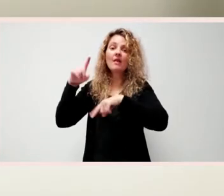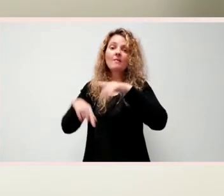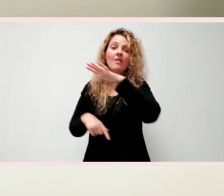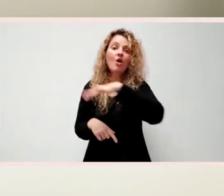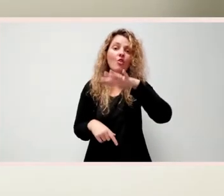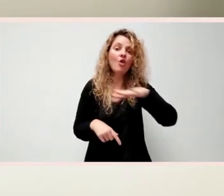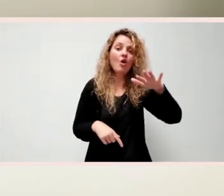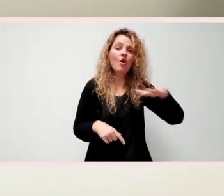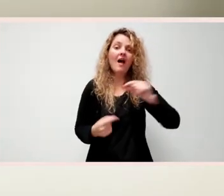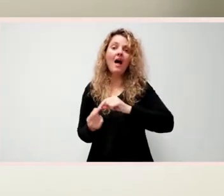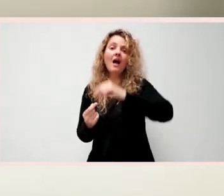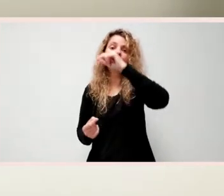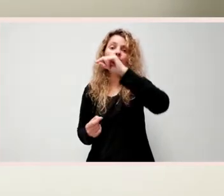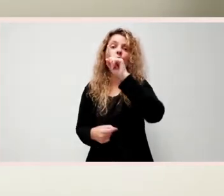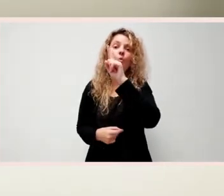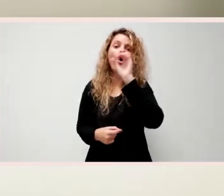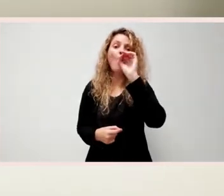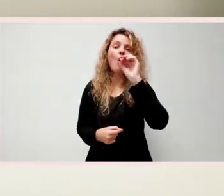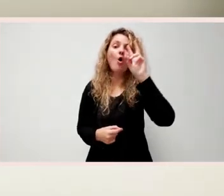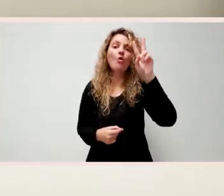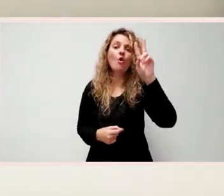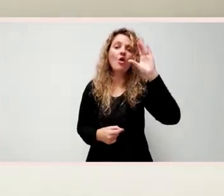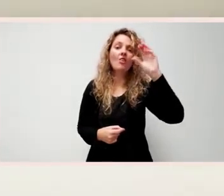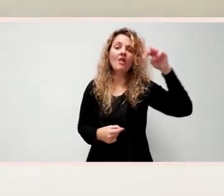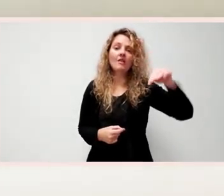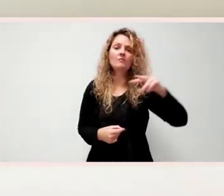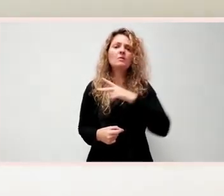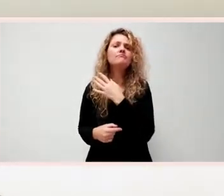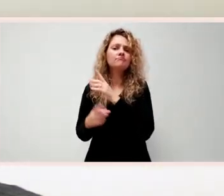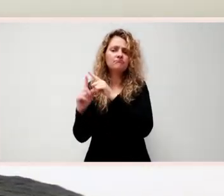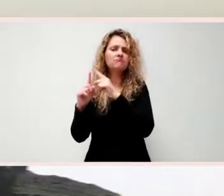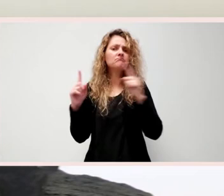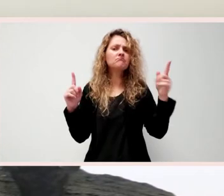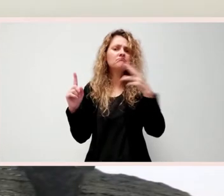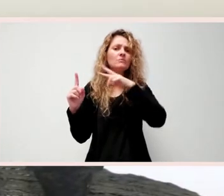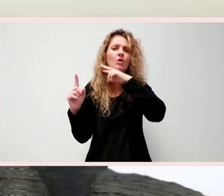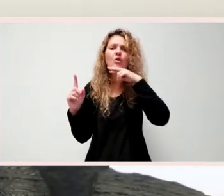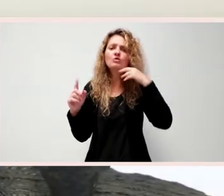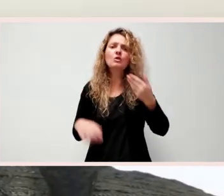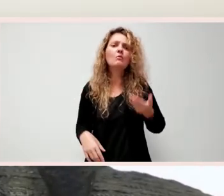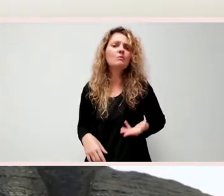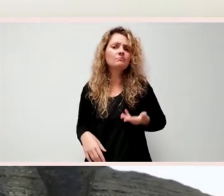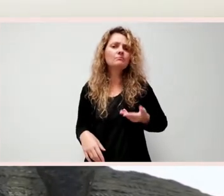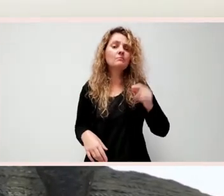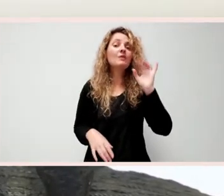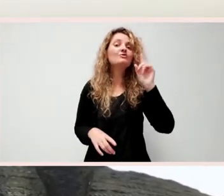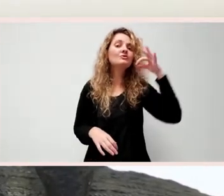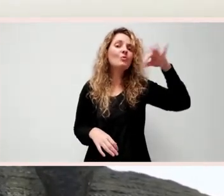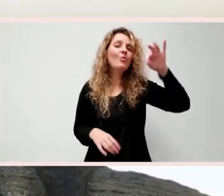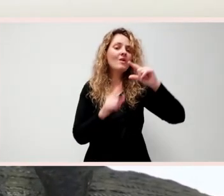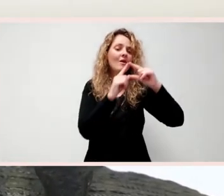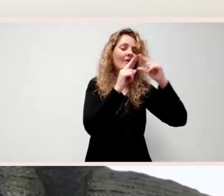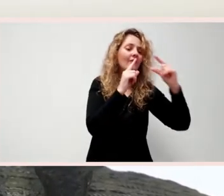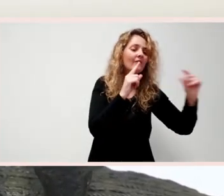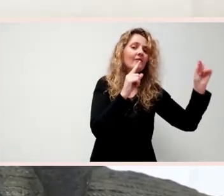E presenta un bo estado de conservación. Tan só ten unha pequena fractura no fío. Como os dicía, presenta 3 partes